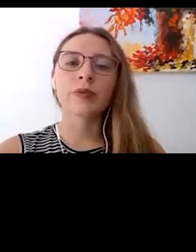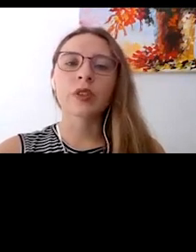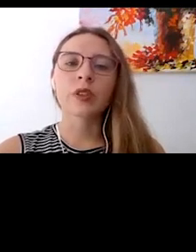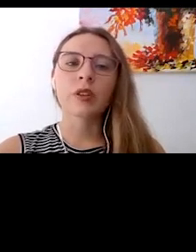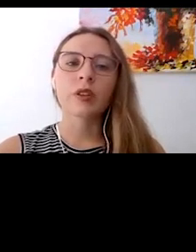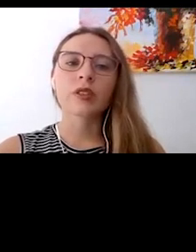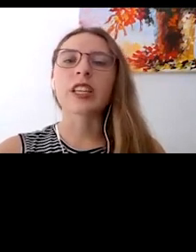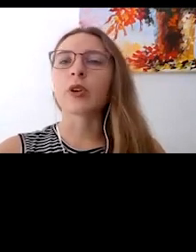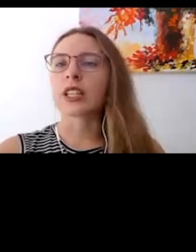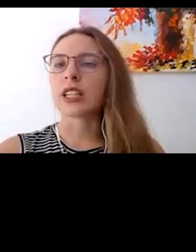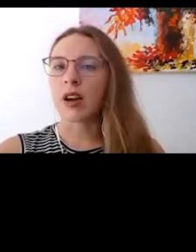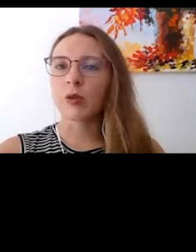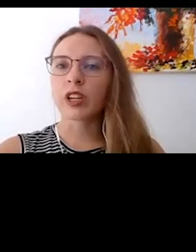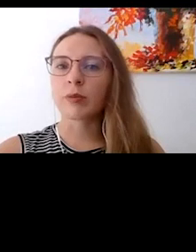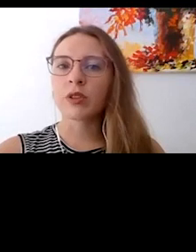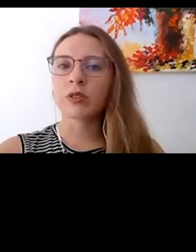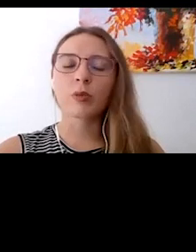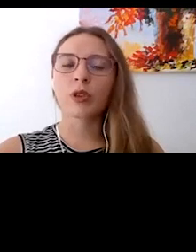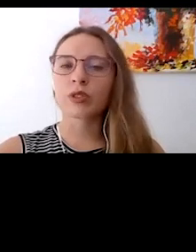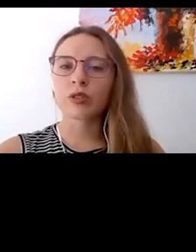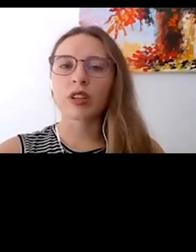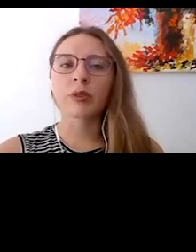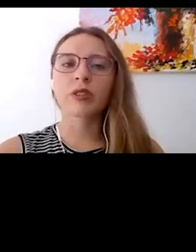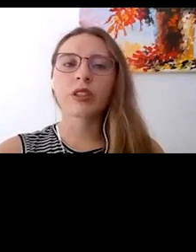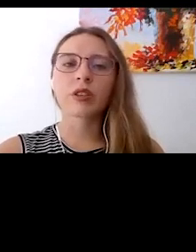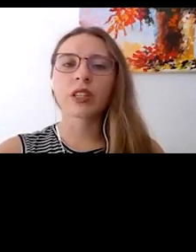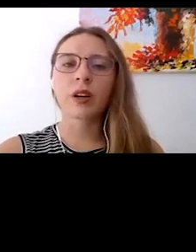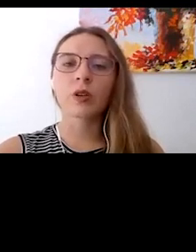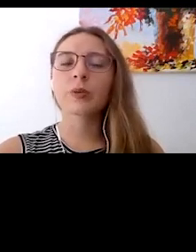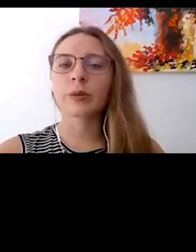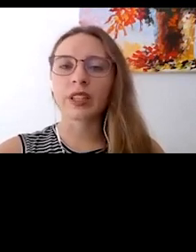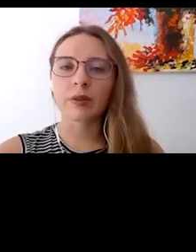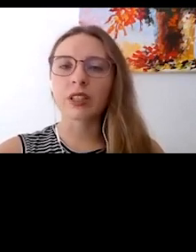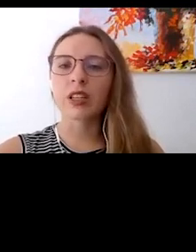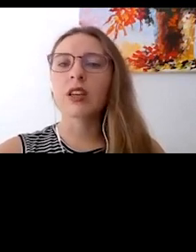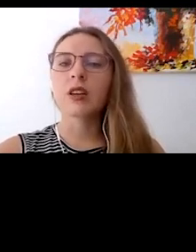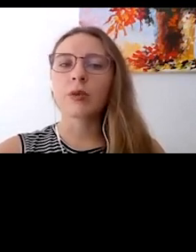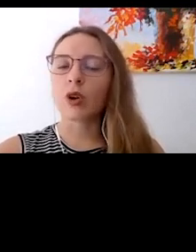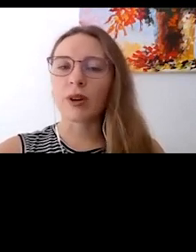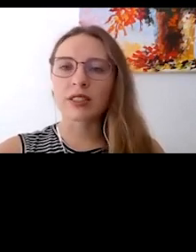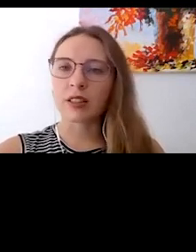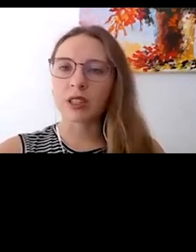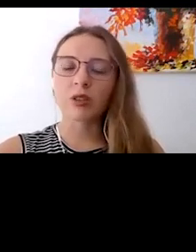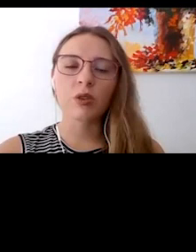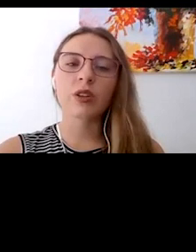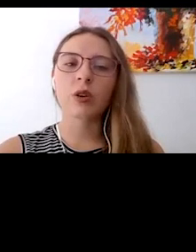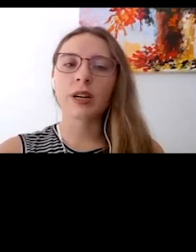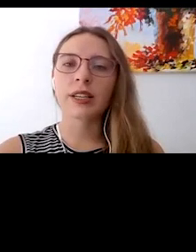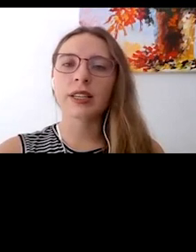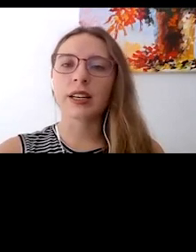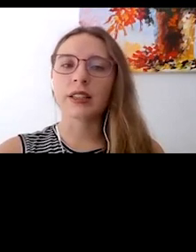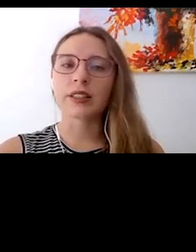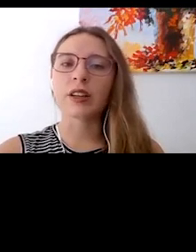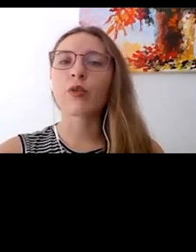si se equivoca en el trabajo, por ejemplo. Si lo ponemos en nuestro Reglamento Interior de Trabajo, pues evidentemente no va a ser admitido y no